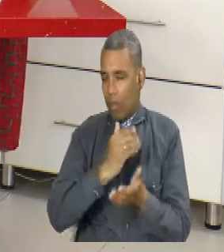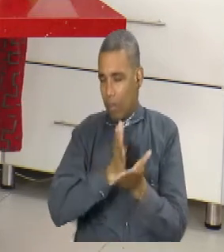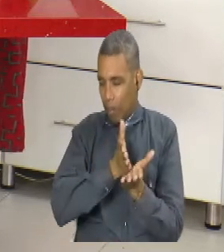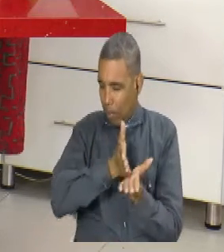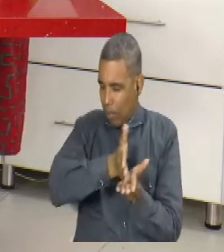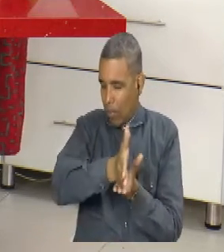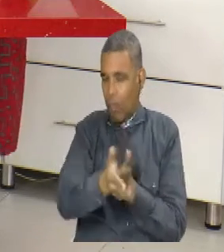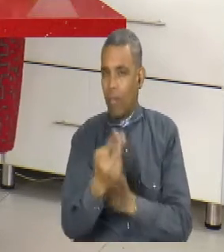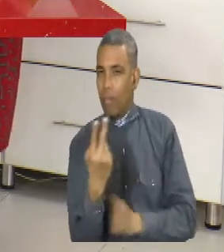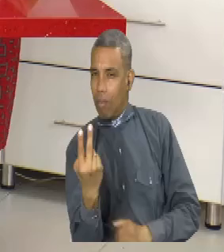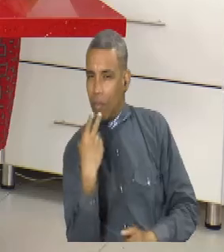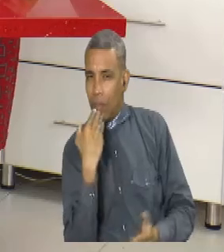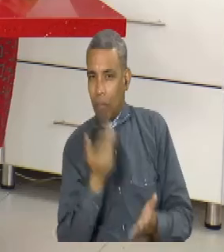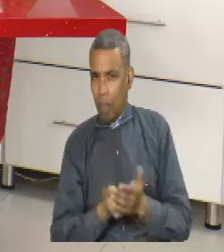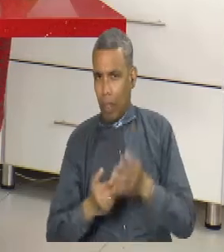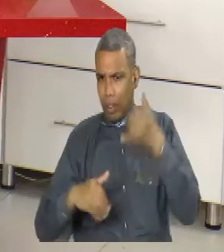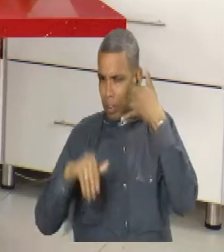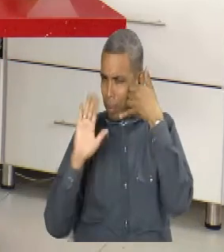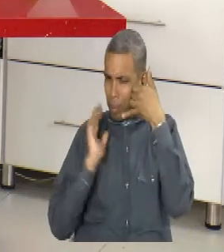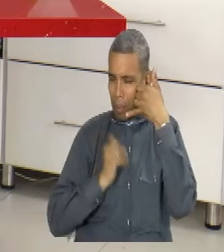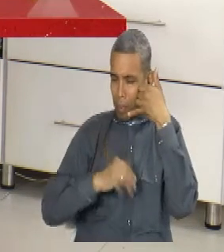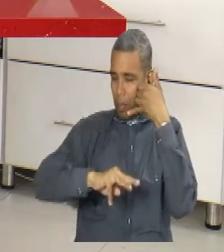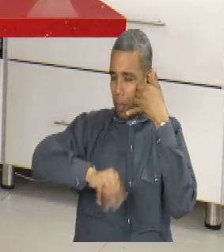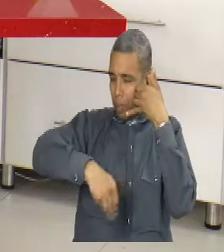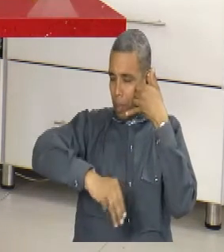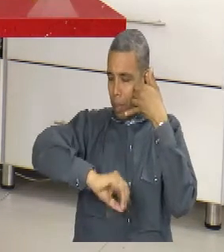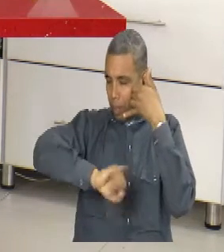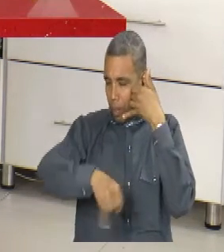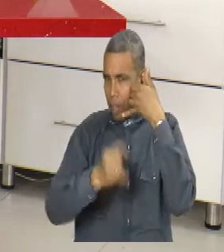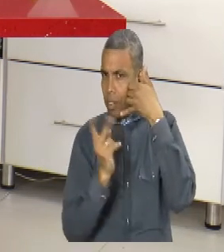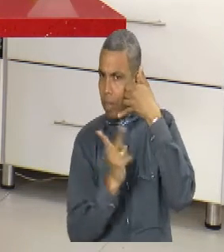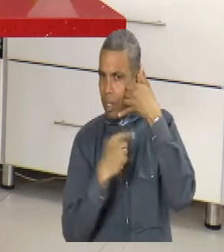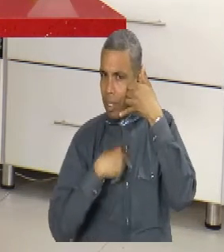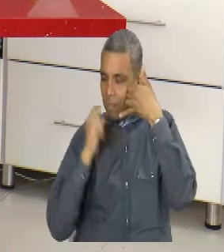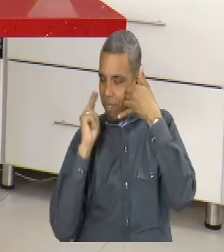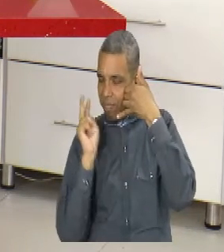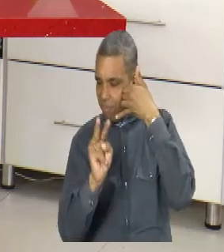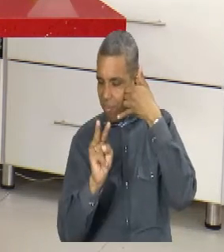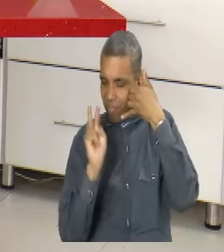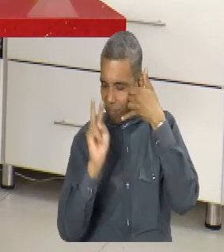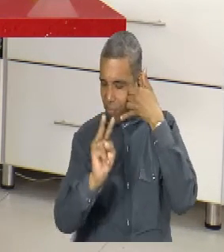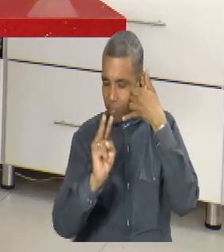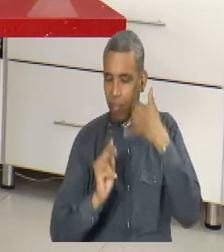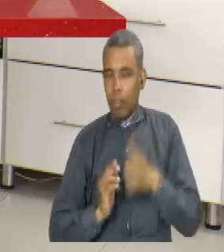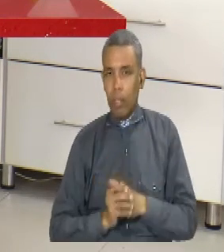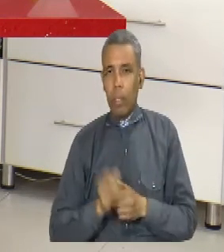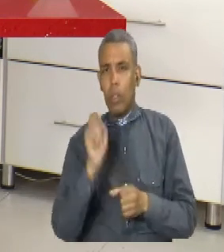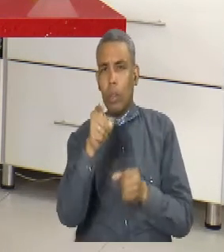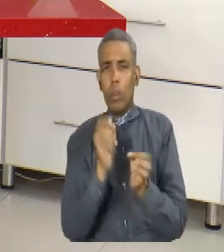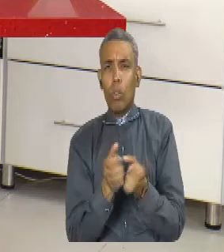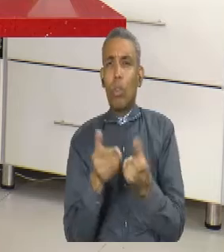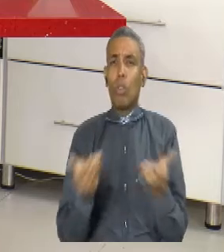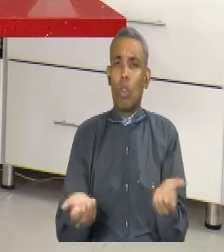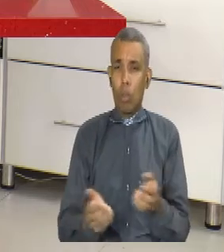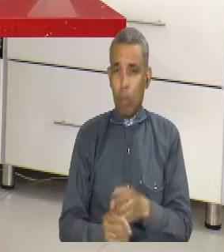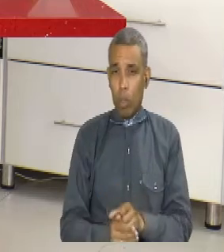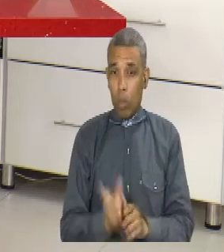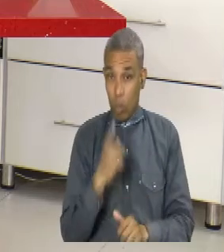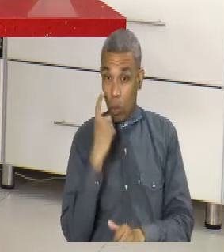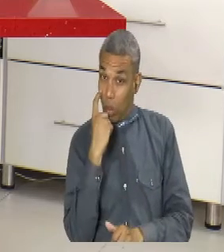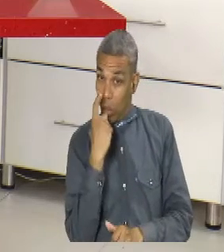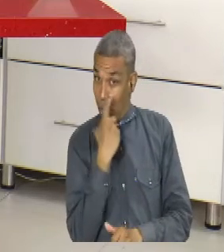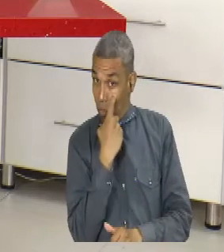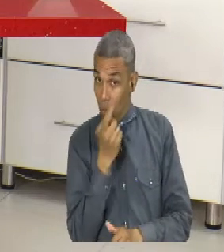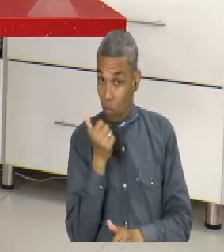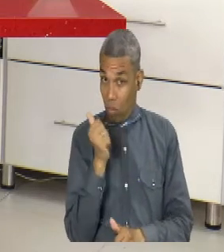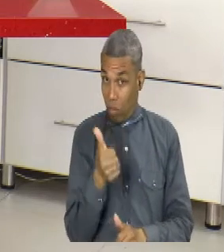días, mejor dicho, miércoles, jueves y viernes, ahí estoy. Ah, bueno, ¿y qué tal? ¿Cómo estás con la visión? Ya eres